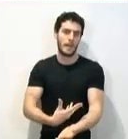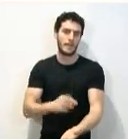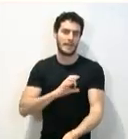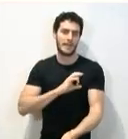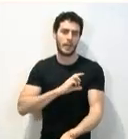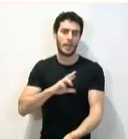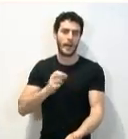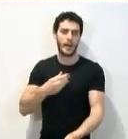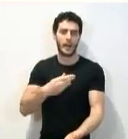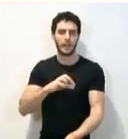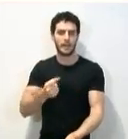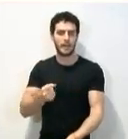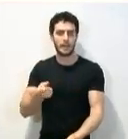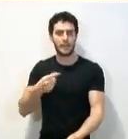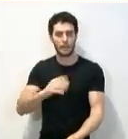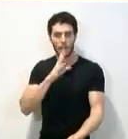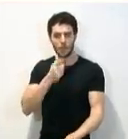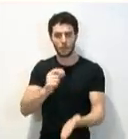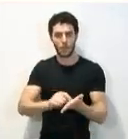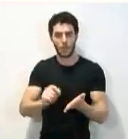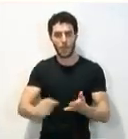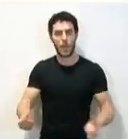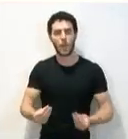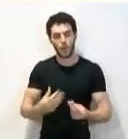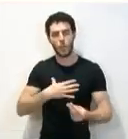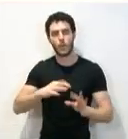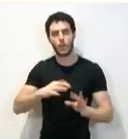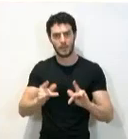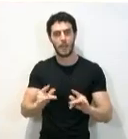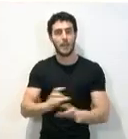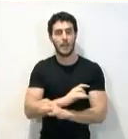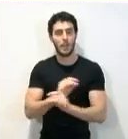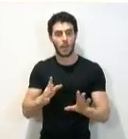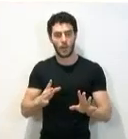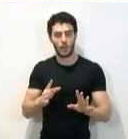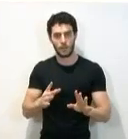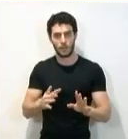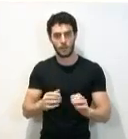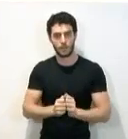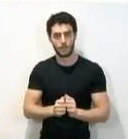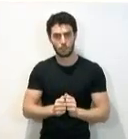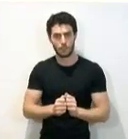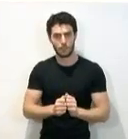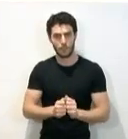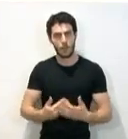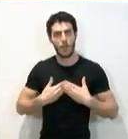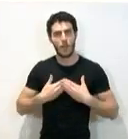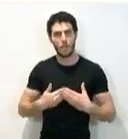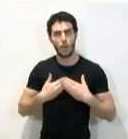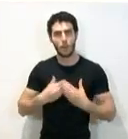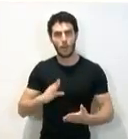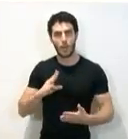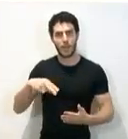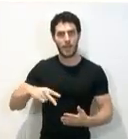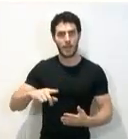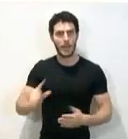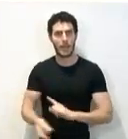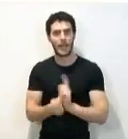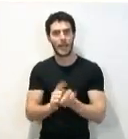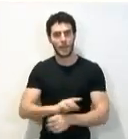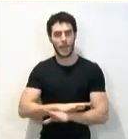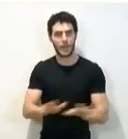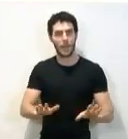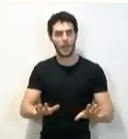por tanto, puede haber dado una mejor redacción, pero sin, desde luego, cambiar cuál era la voluntad de esta PNL, que no es otra que, como